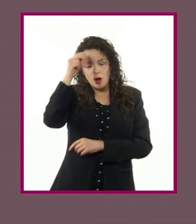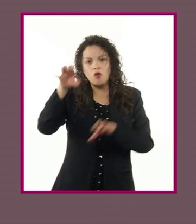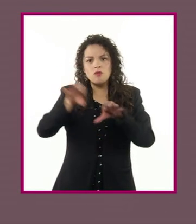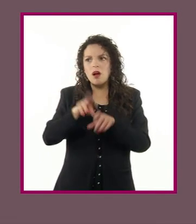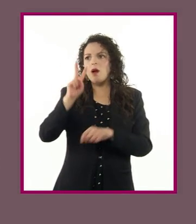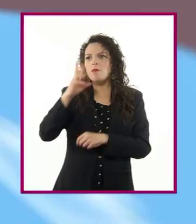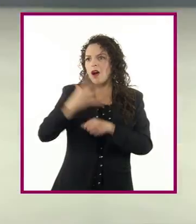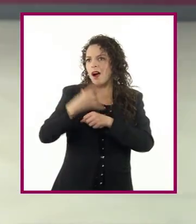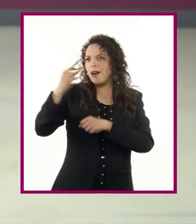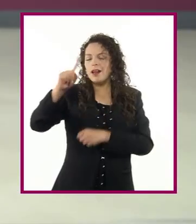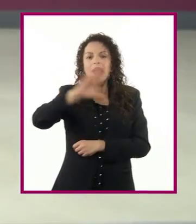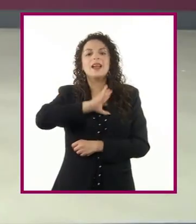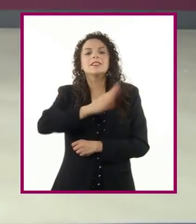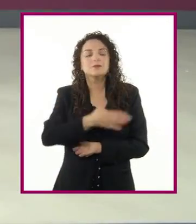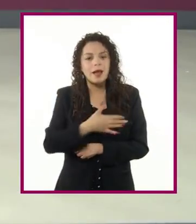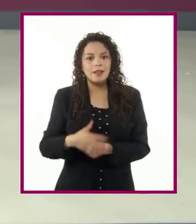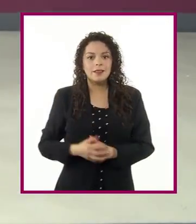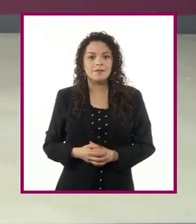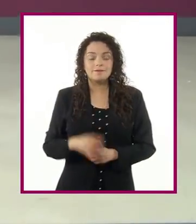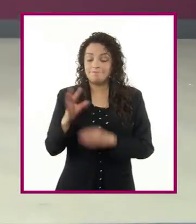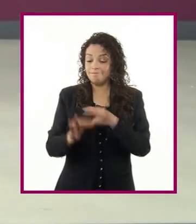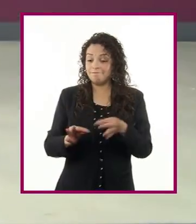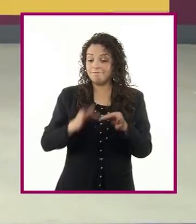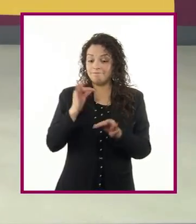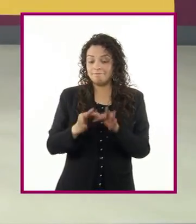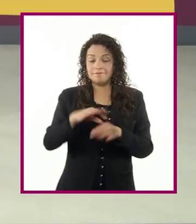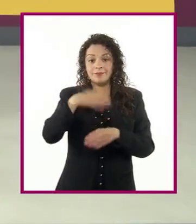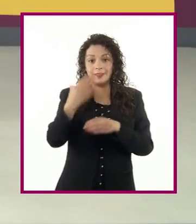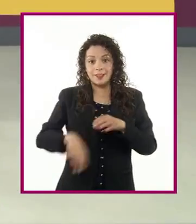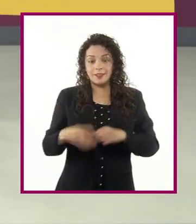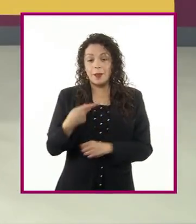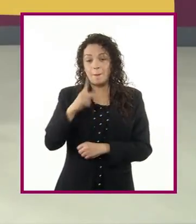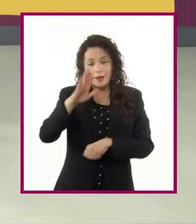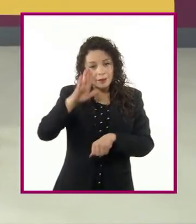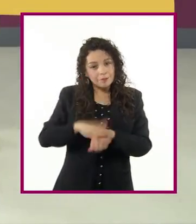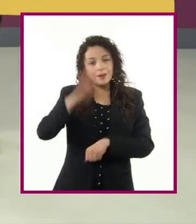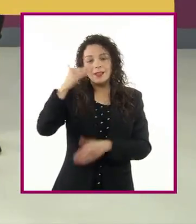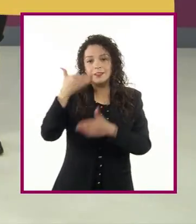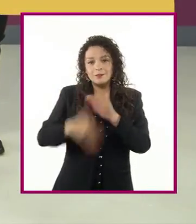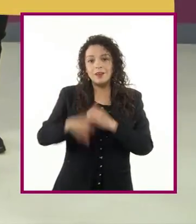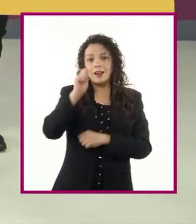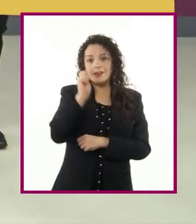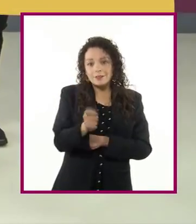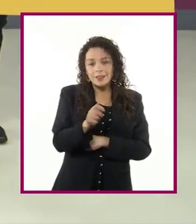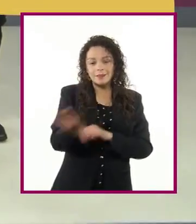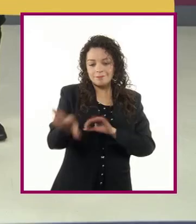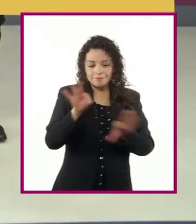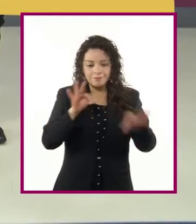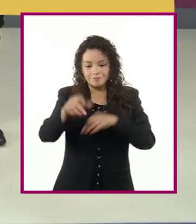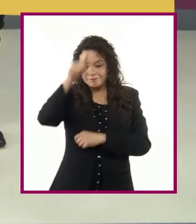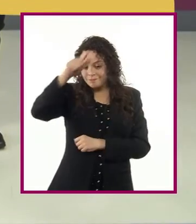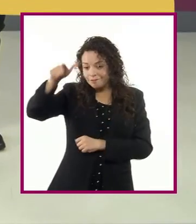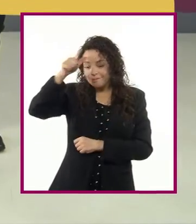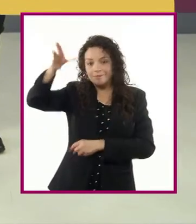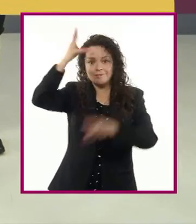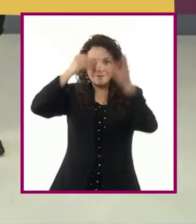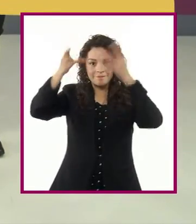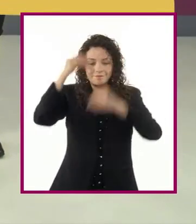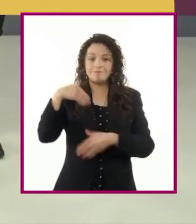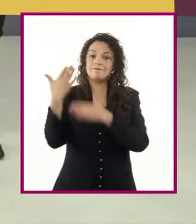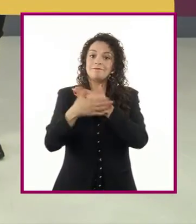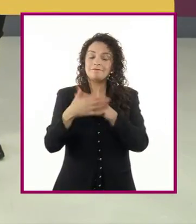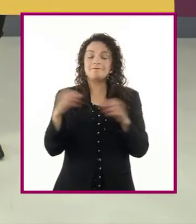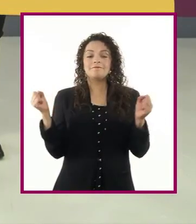España. ¡Listo! Terminamos, pero aún nos queda mucho por explorar y descubrir. Así que nos